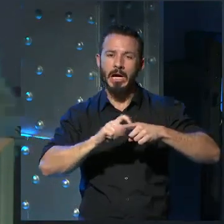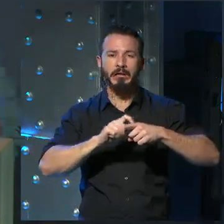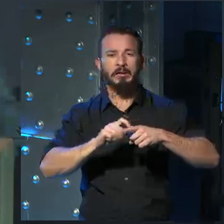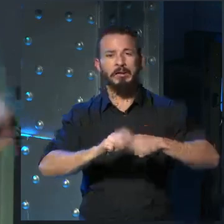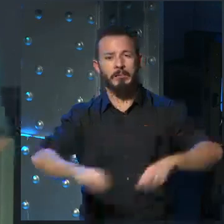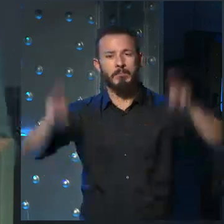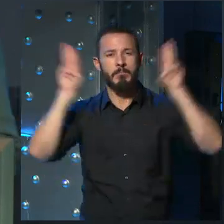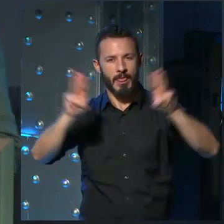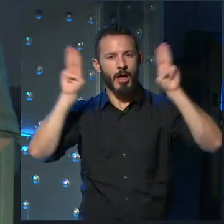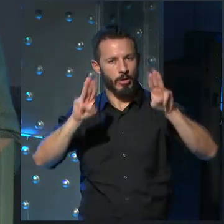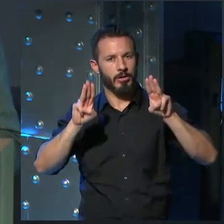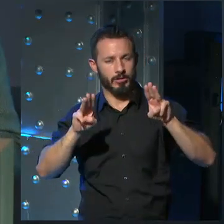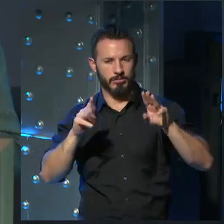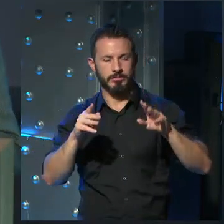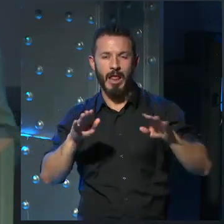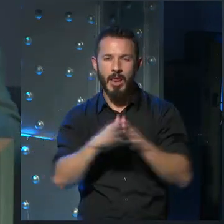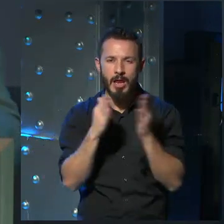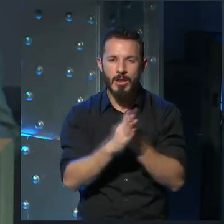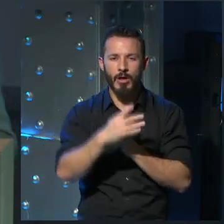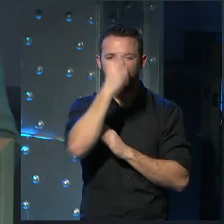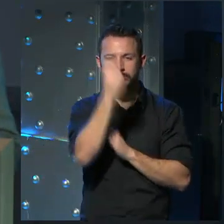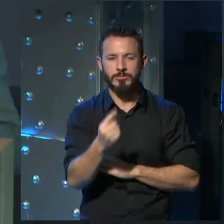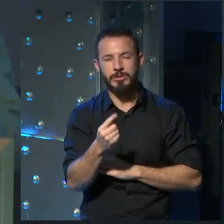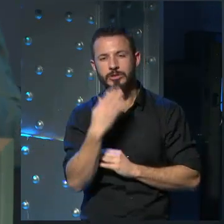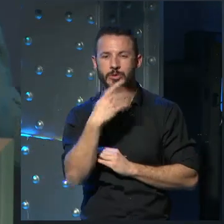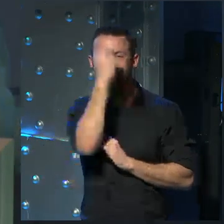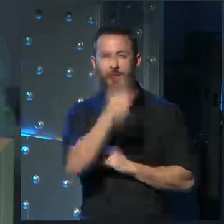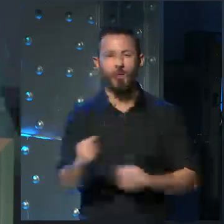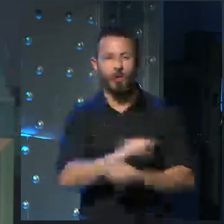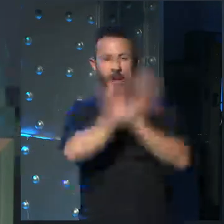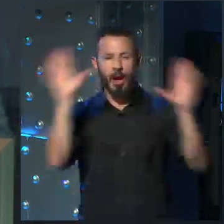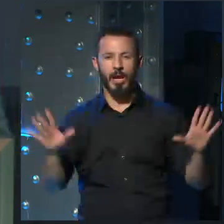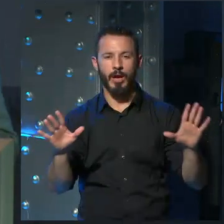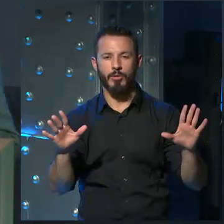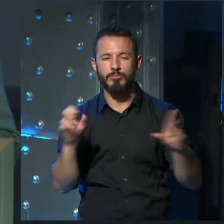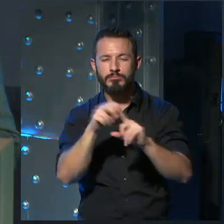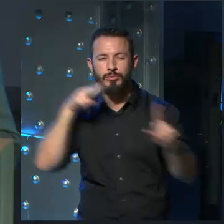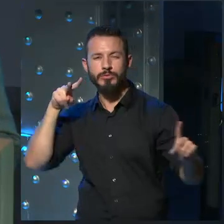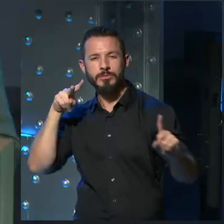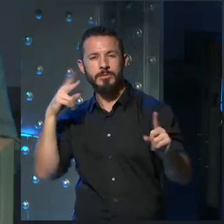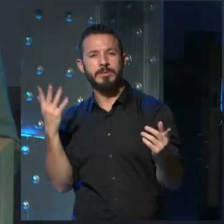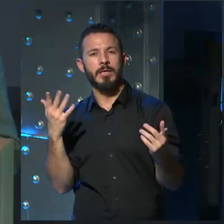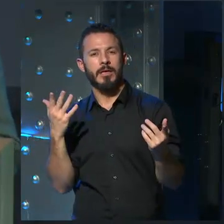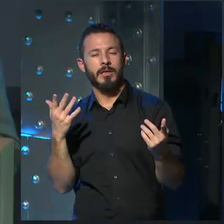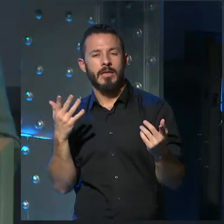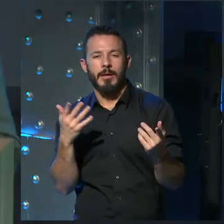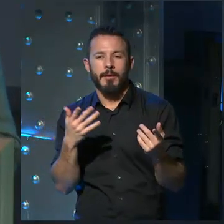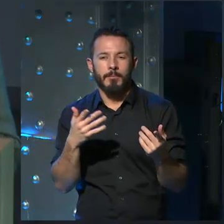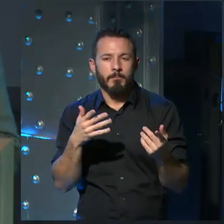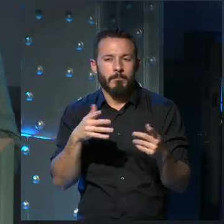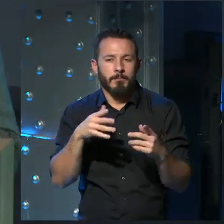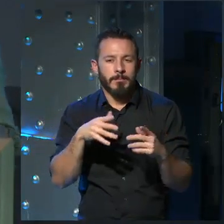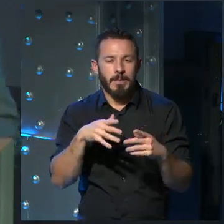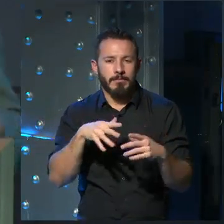Efectivamente, dibuja en un esquema muy claro una manera de enfocar lo que es una